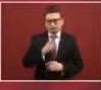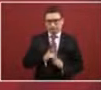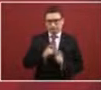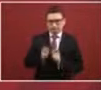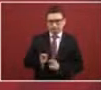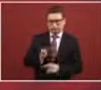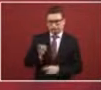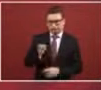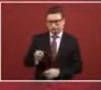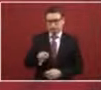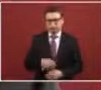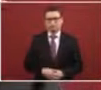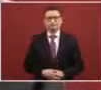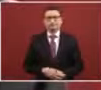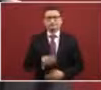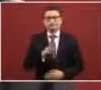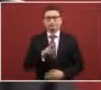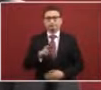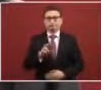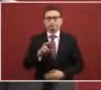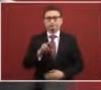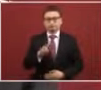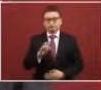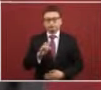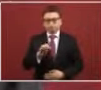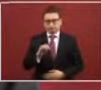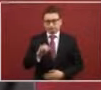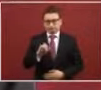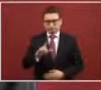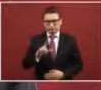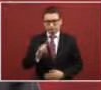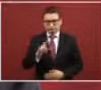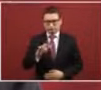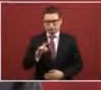doctor Víctor Manuel Toledo